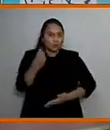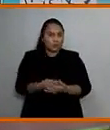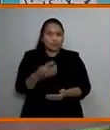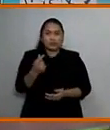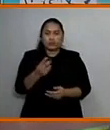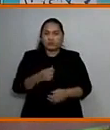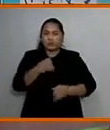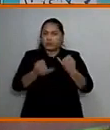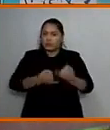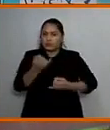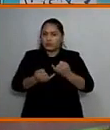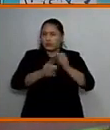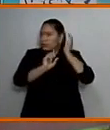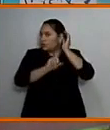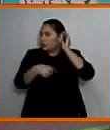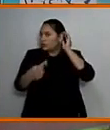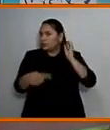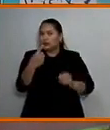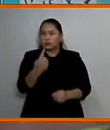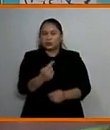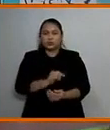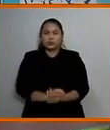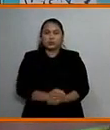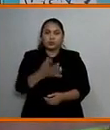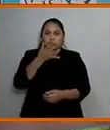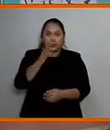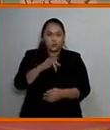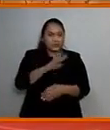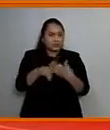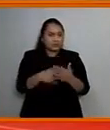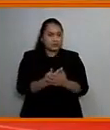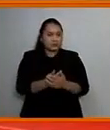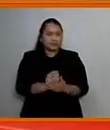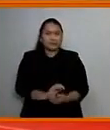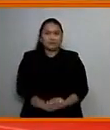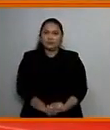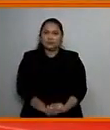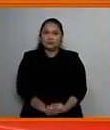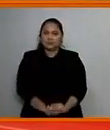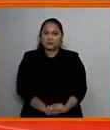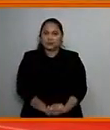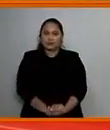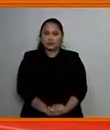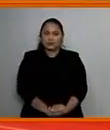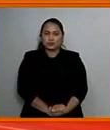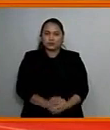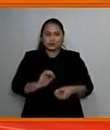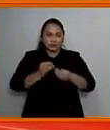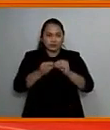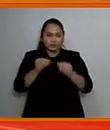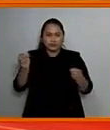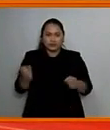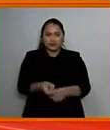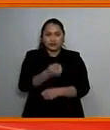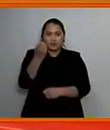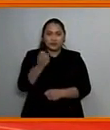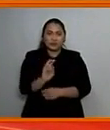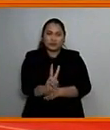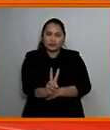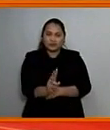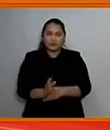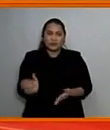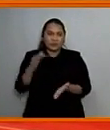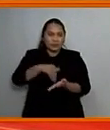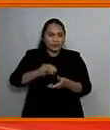aumentar su dinero con nuestro juego de +1 muchísima suerte el número ganador es el